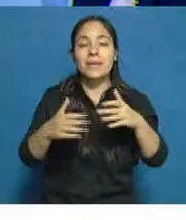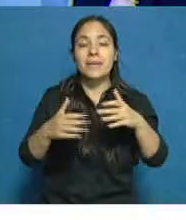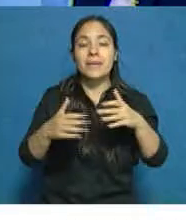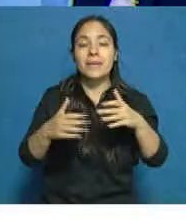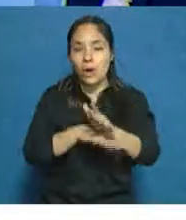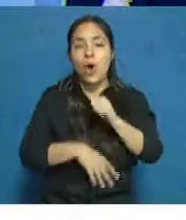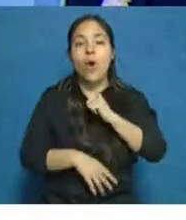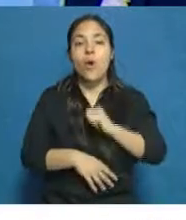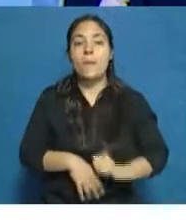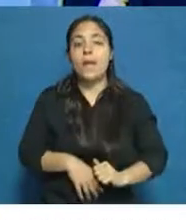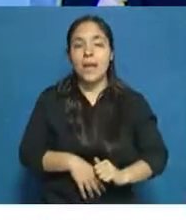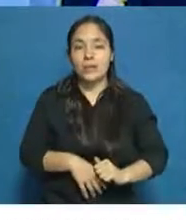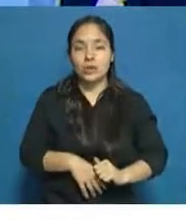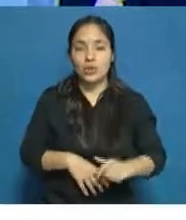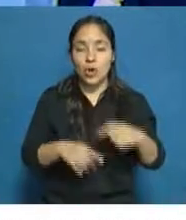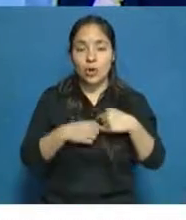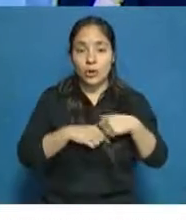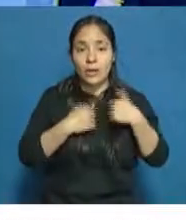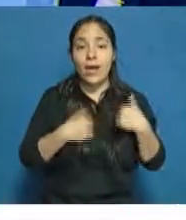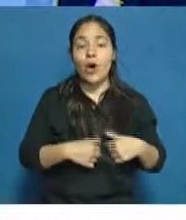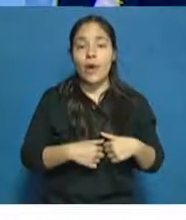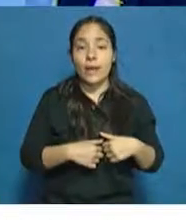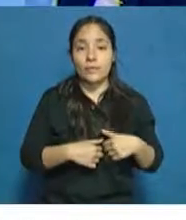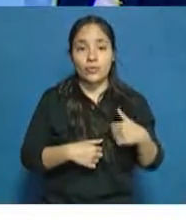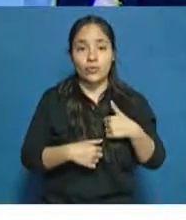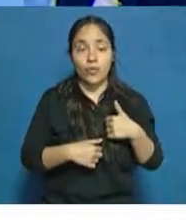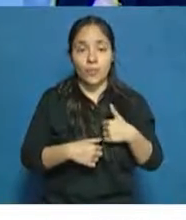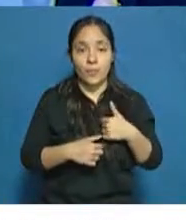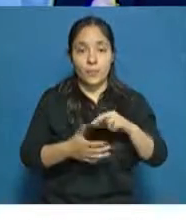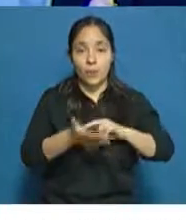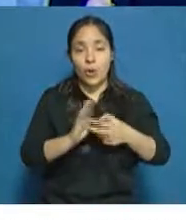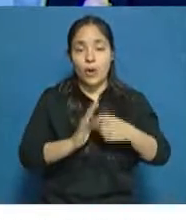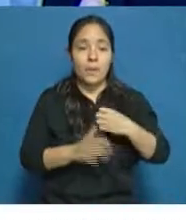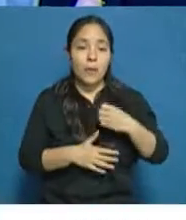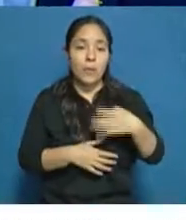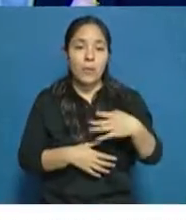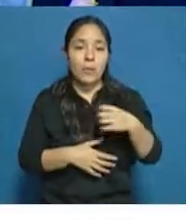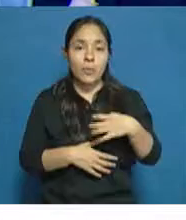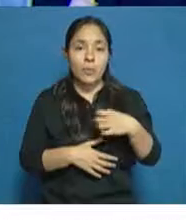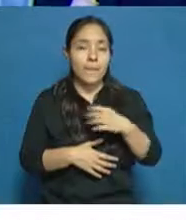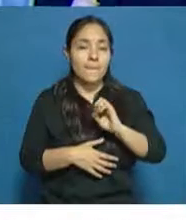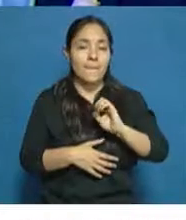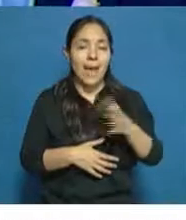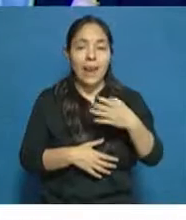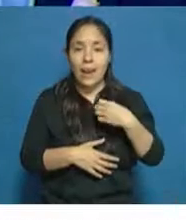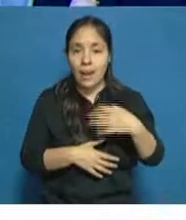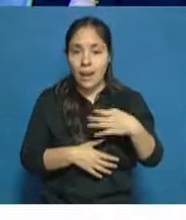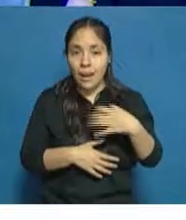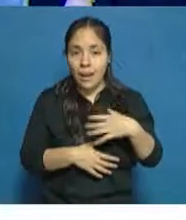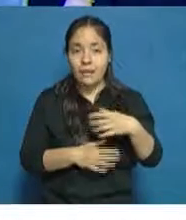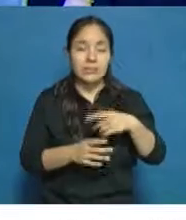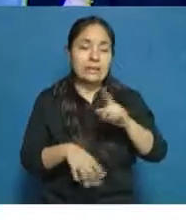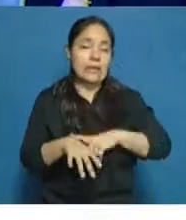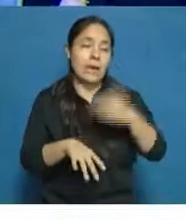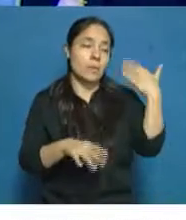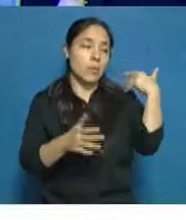una intervención que voy a llevar adelante por un problema que tengo de arritmia en el corazón de hace tiempo.